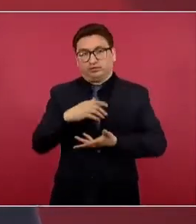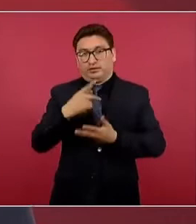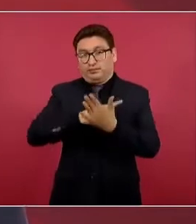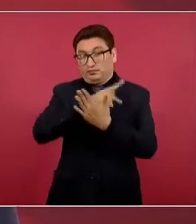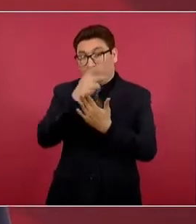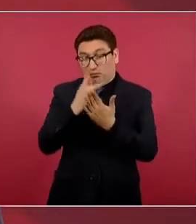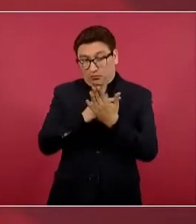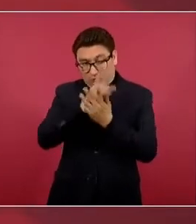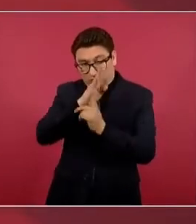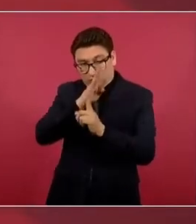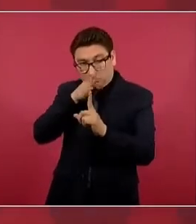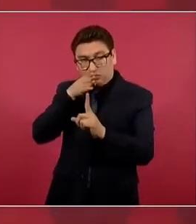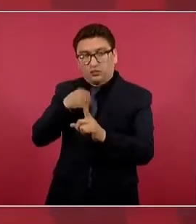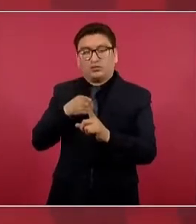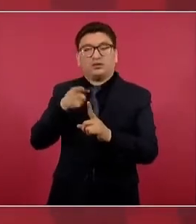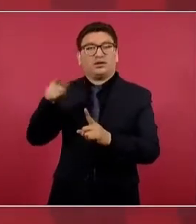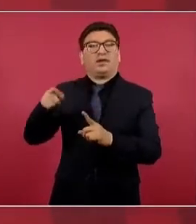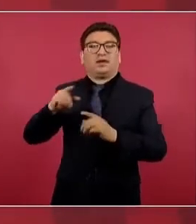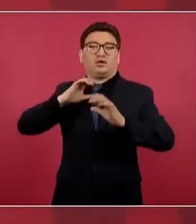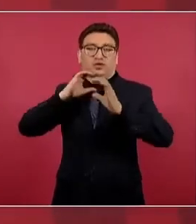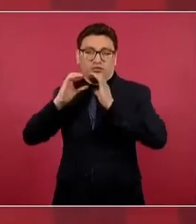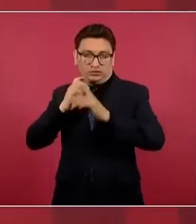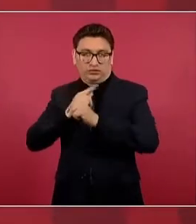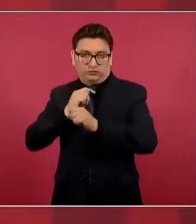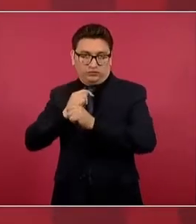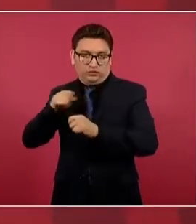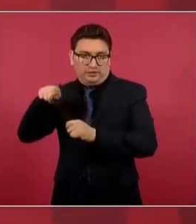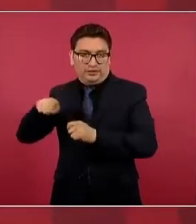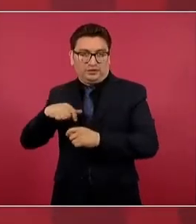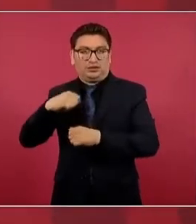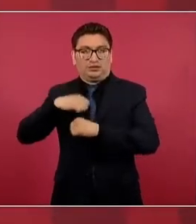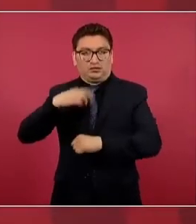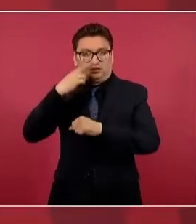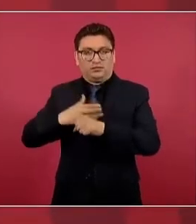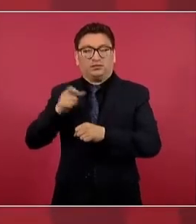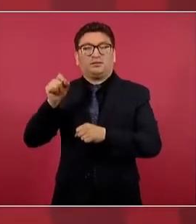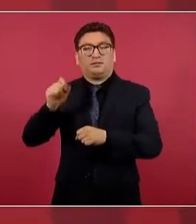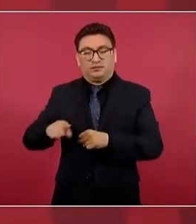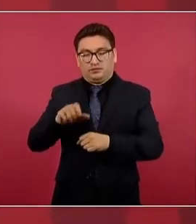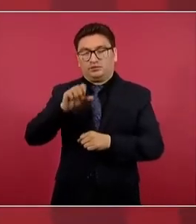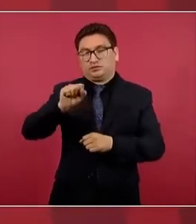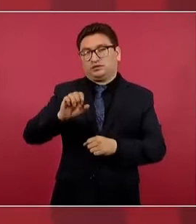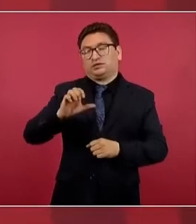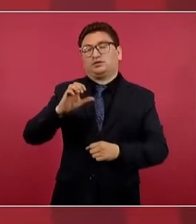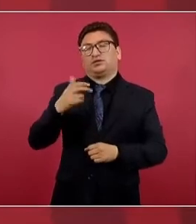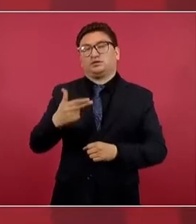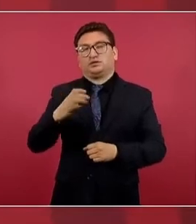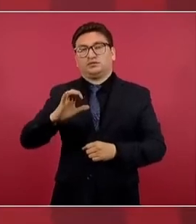programa en comunicaciones, sino que lo atendiera Hacienda.